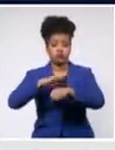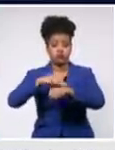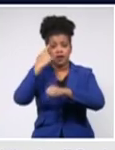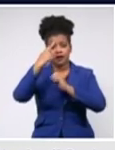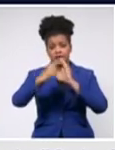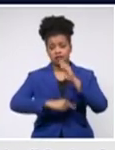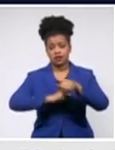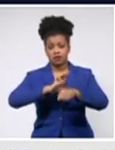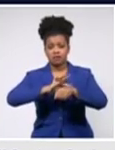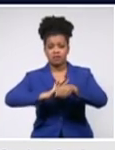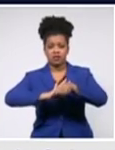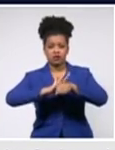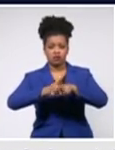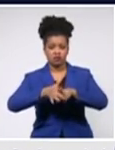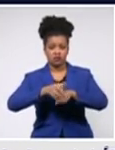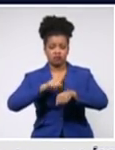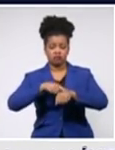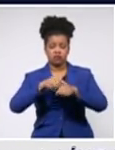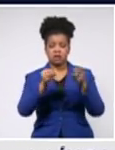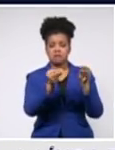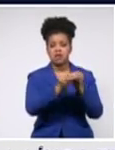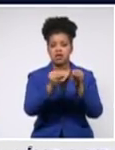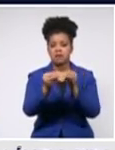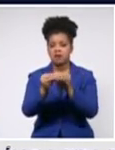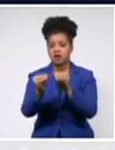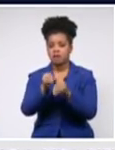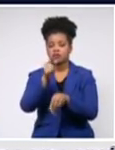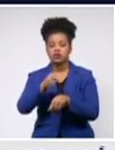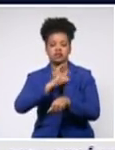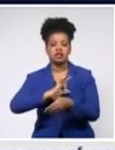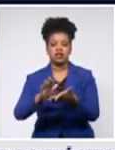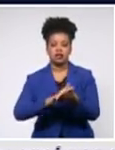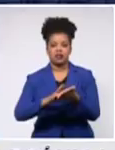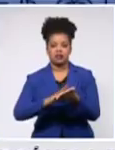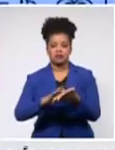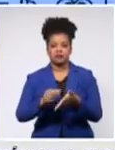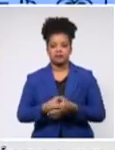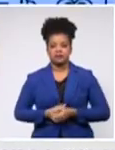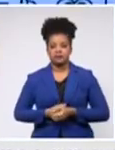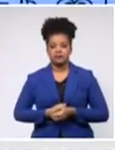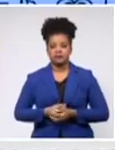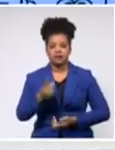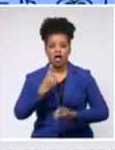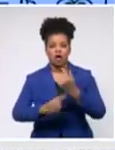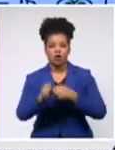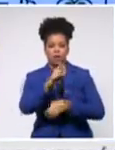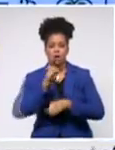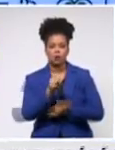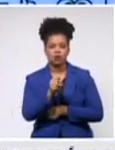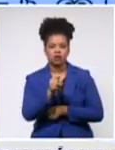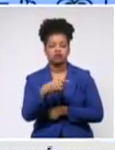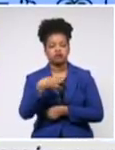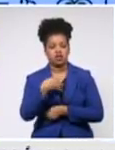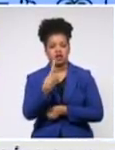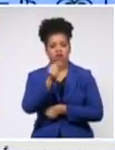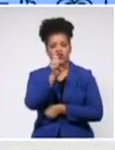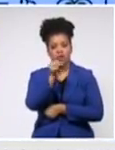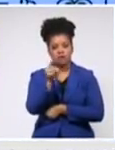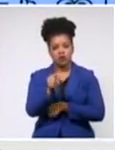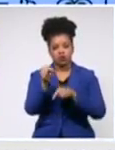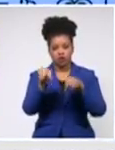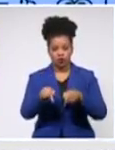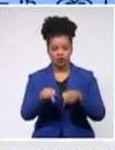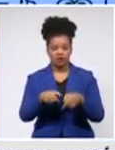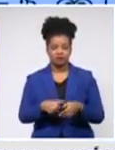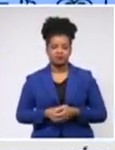de transmitir personas asintomáticas. Héctor, ¿qué nos queda? Tenemos una pregunta para hoy, doctor. Si